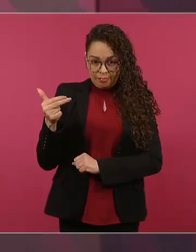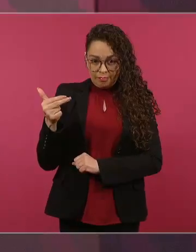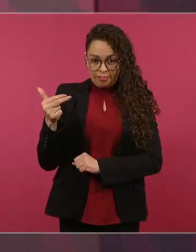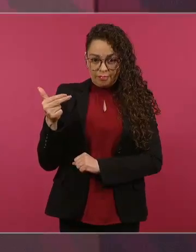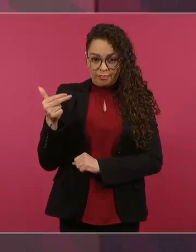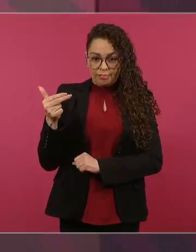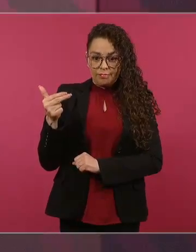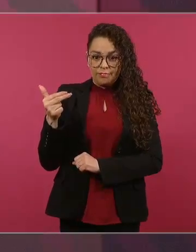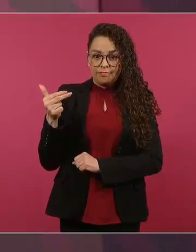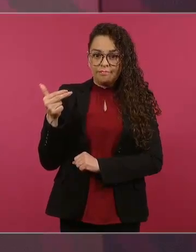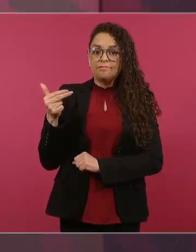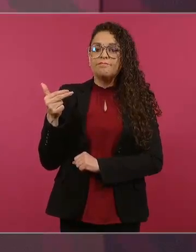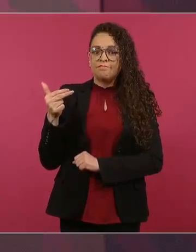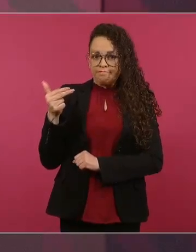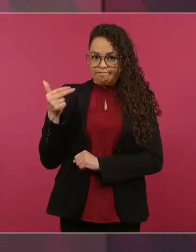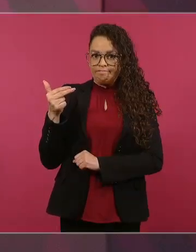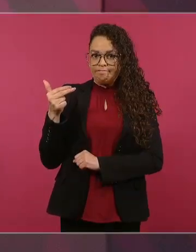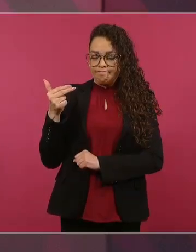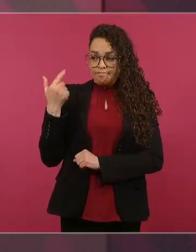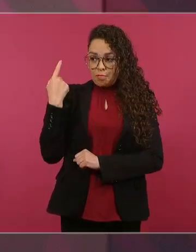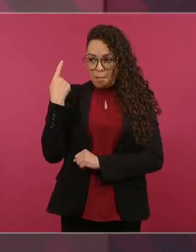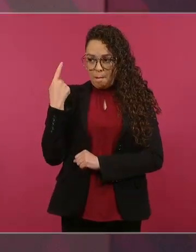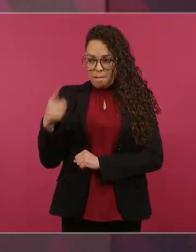a las Fuerzas Armadas,